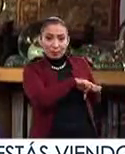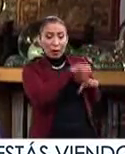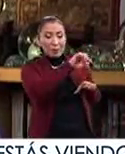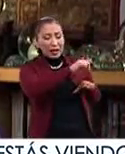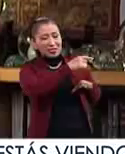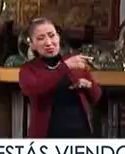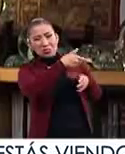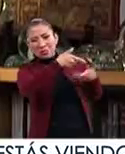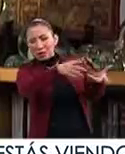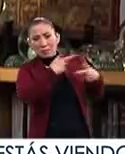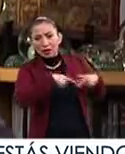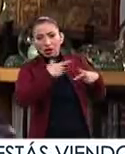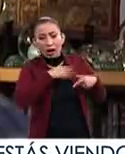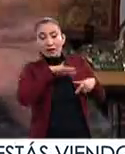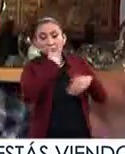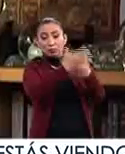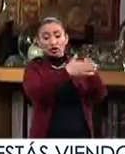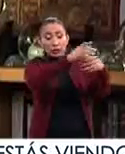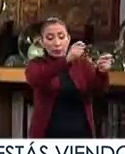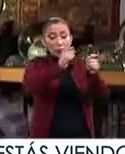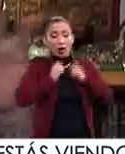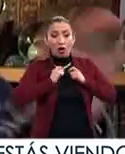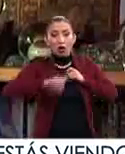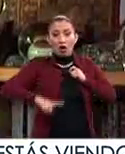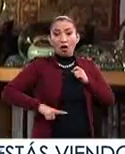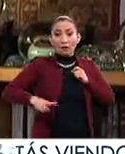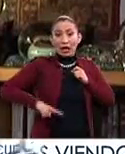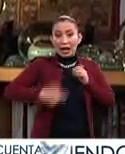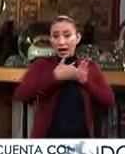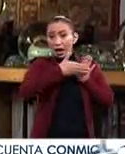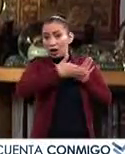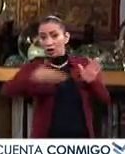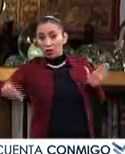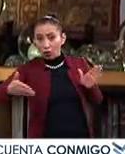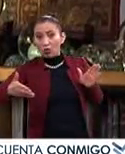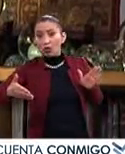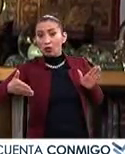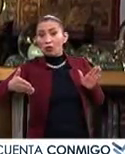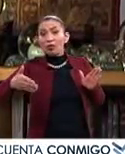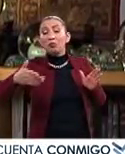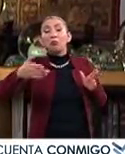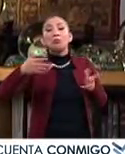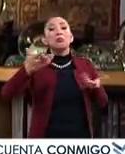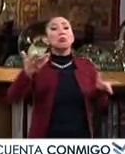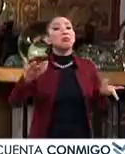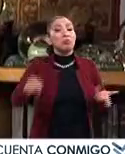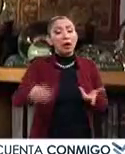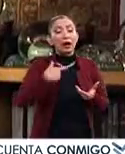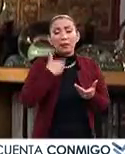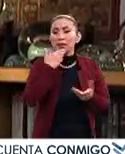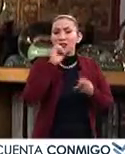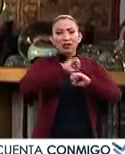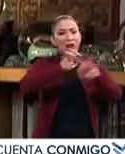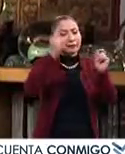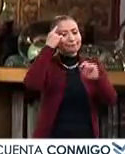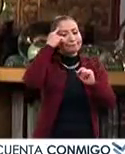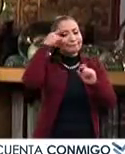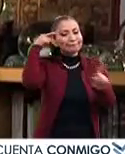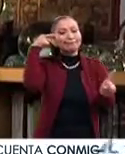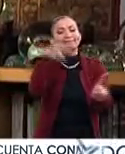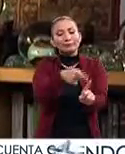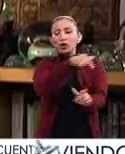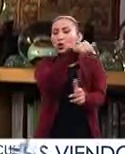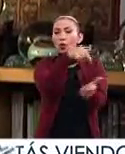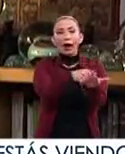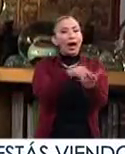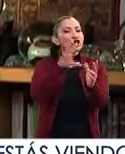tantas personas que vamos a tomar el control de estos 3 aparatos, lo tiene muy claro. Nuestro